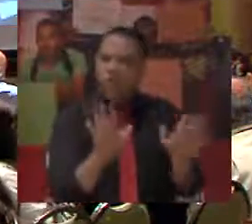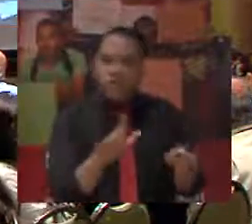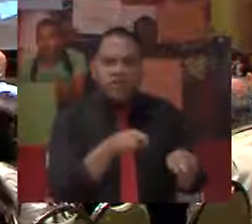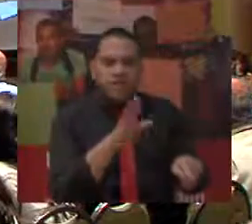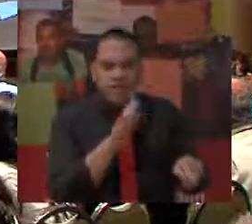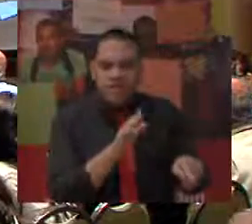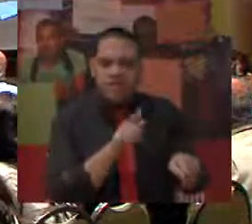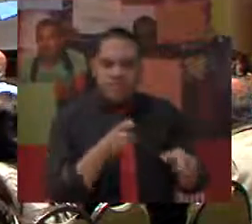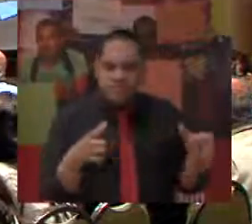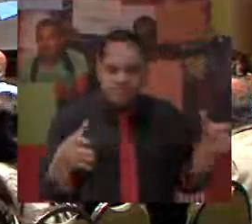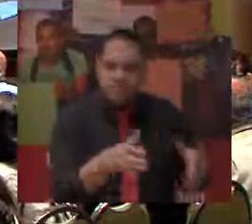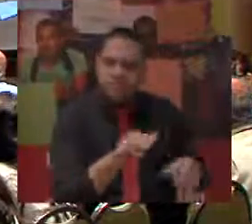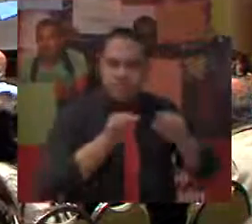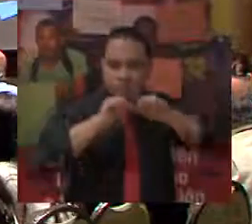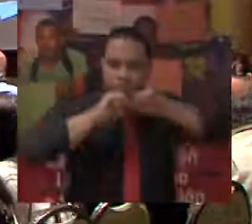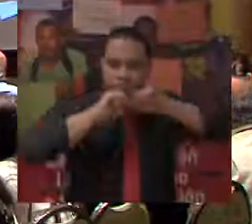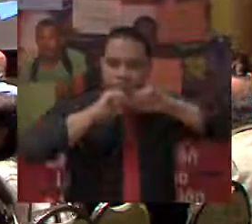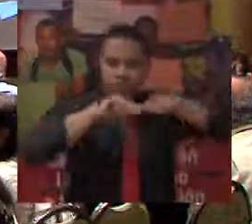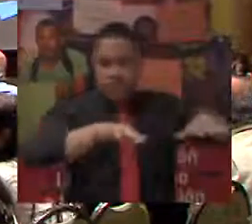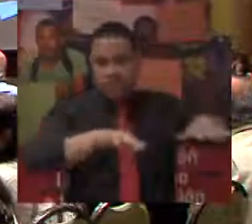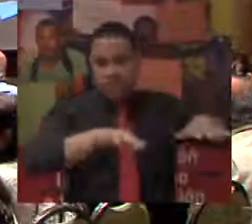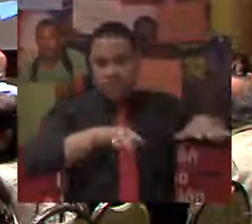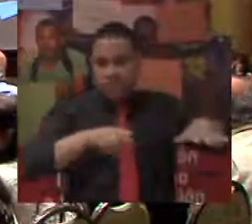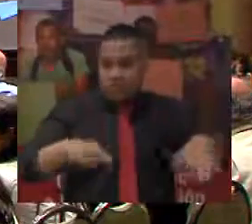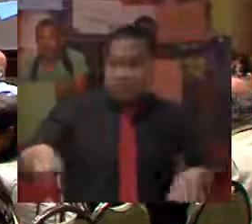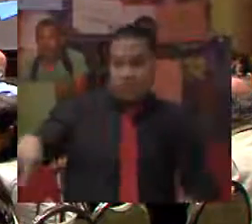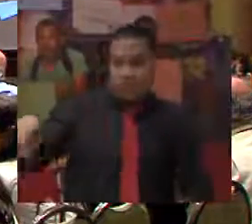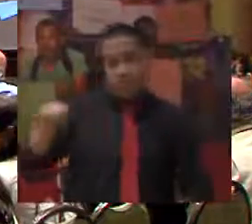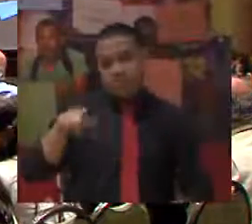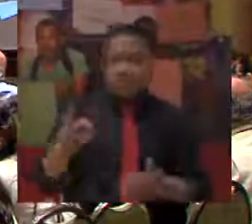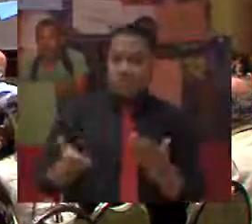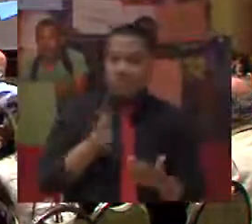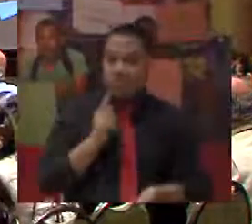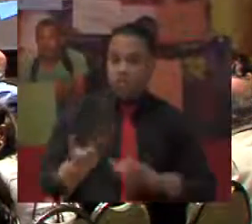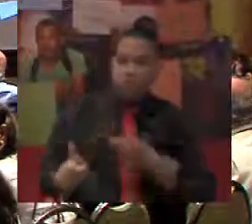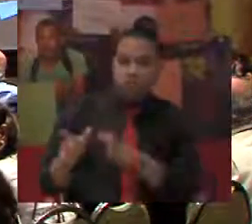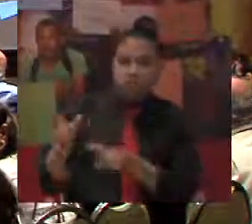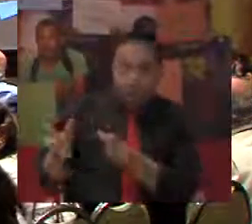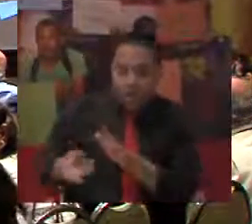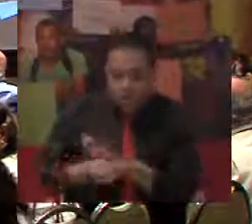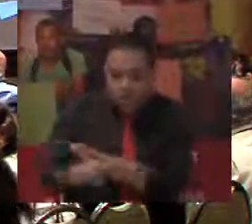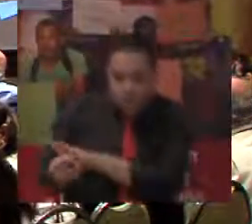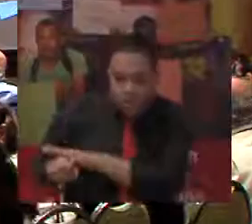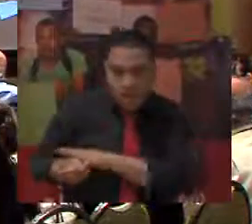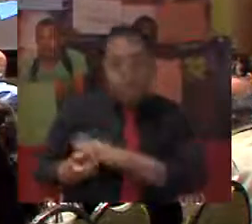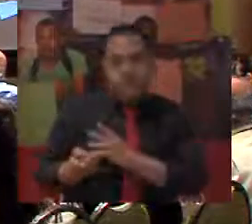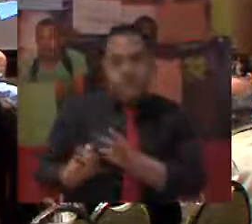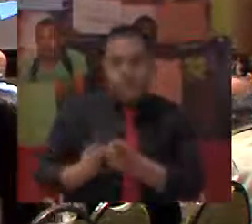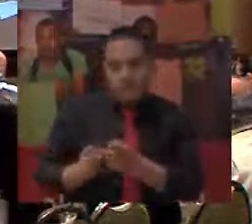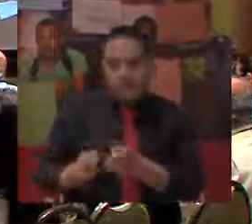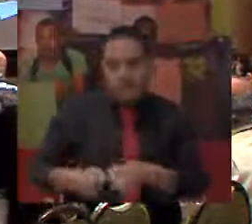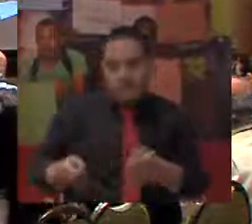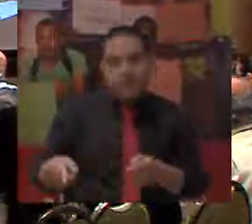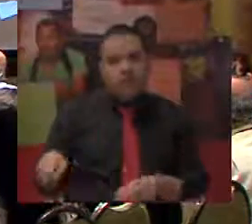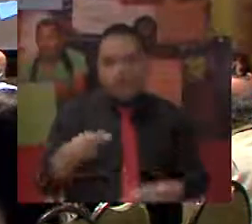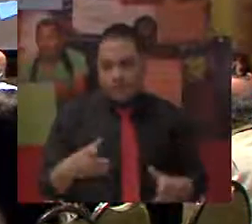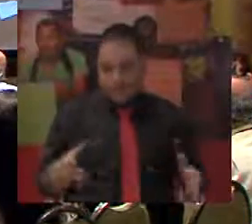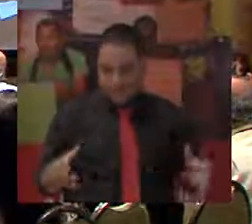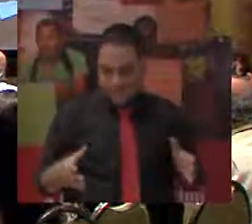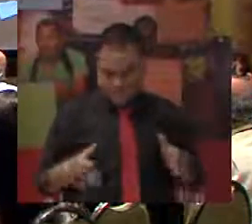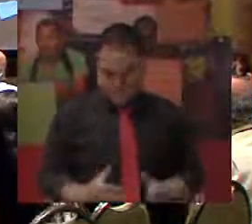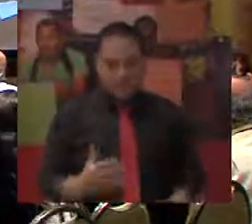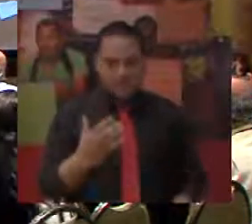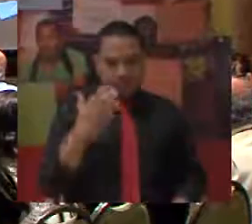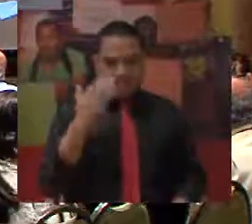público, lejos del clientelismo, lejos de la corrupción. En la agencia somos un